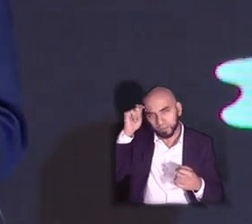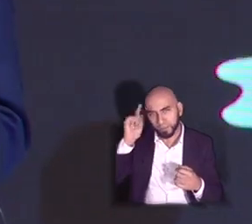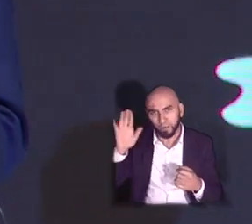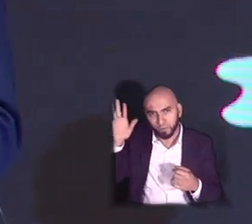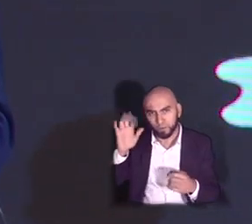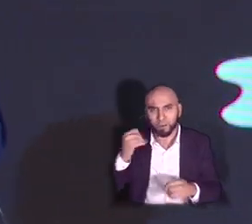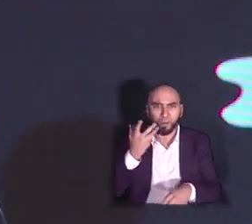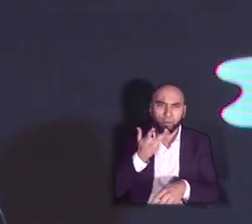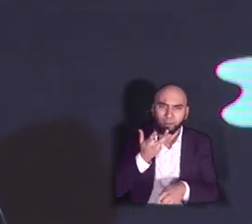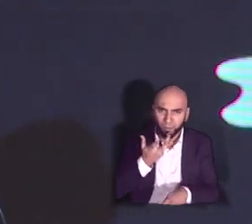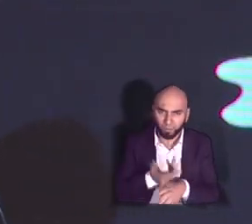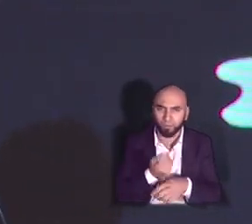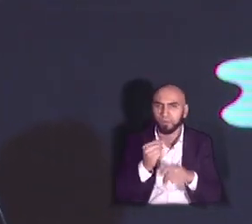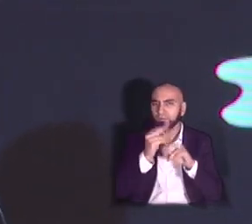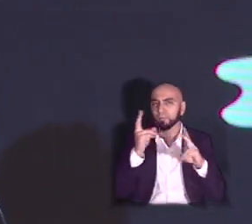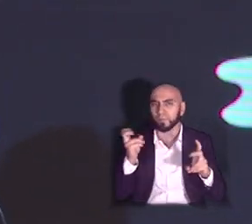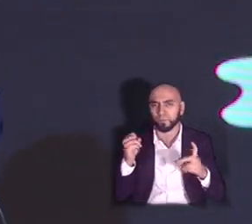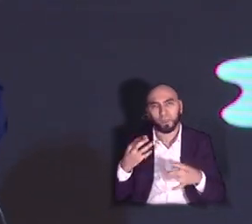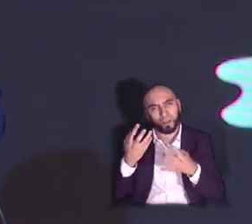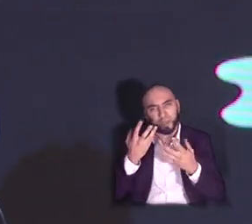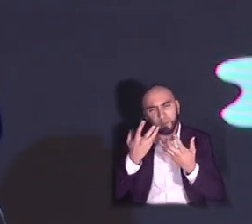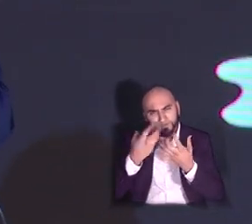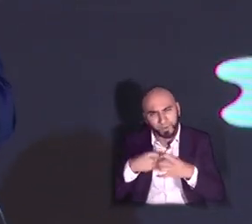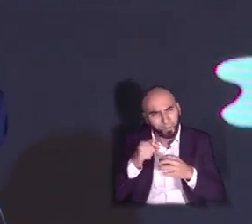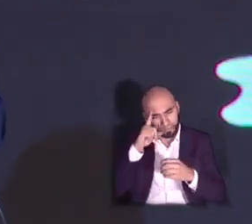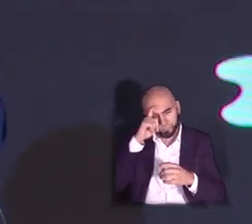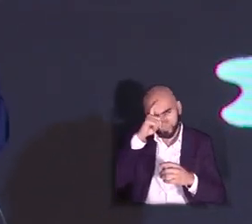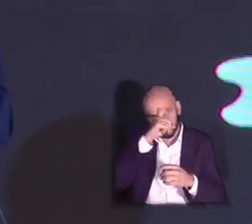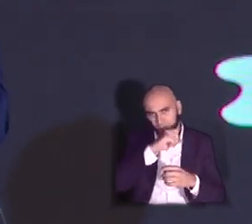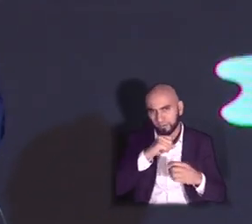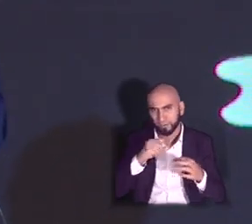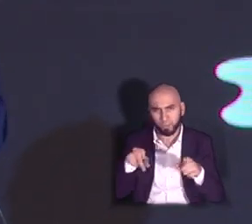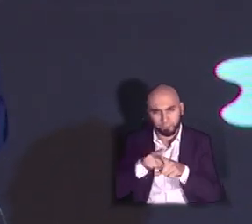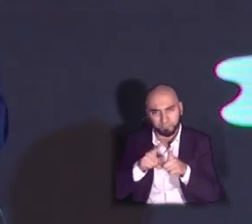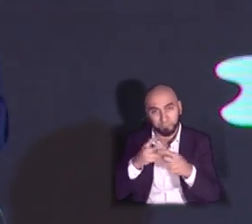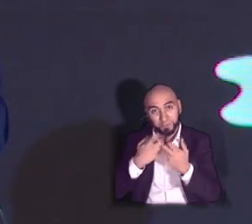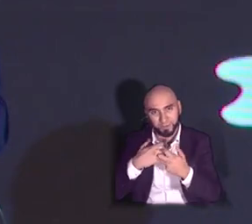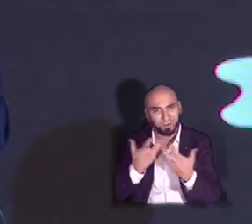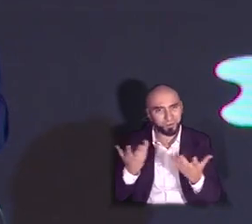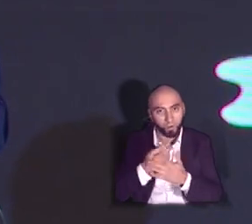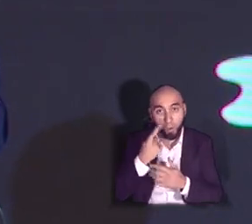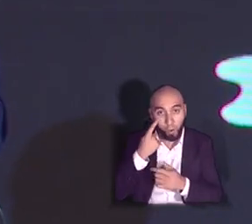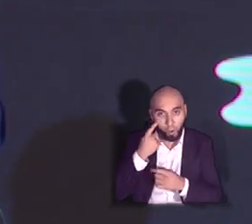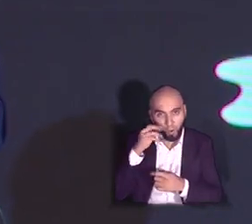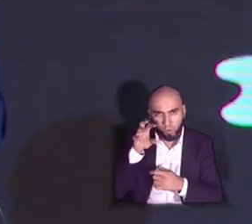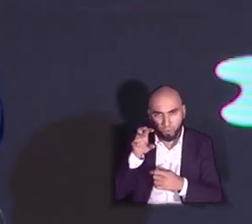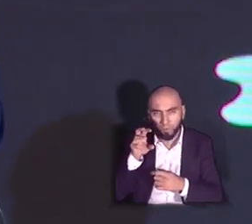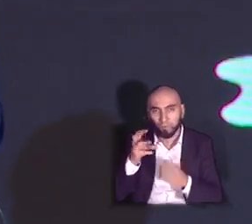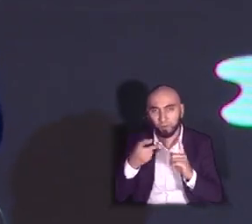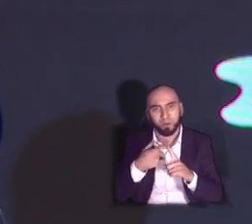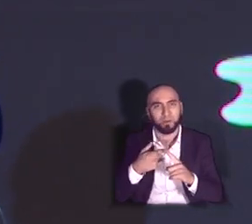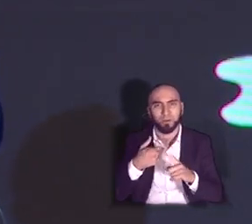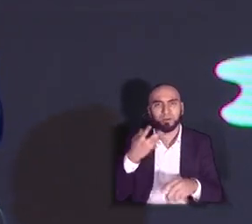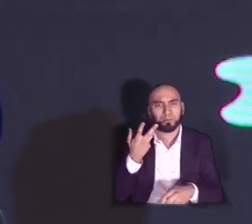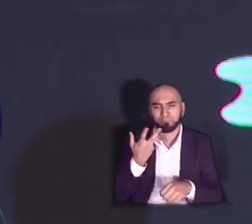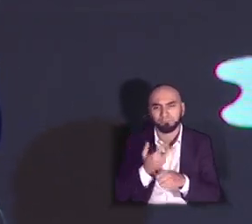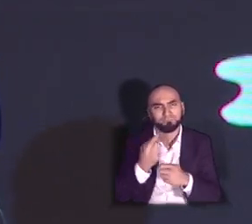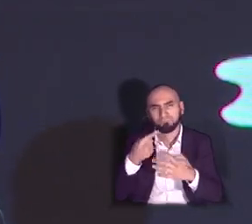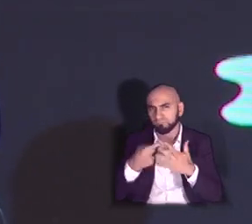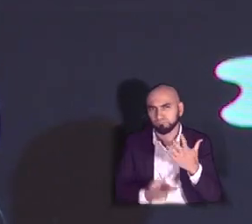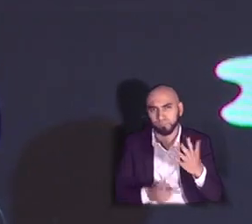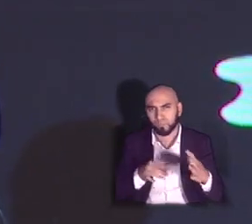de una máquina compleja como un ojo pueden ser solamente reorganizadas arbitrariamente de millones de maneras antes